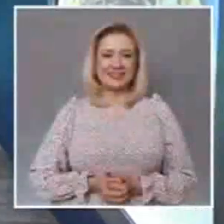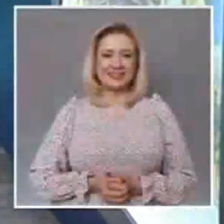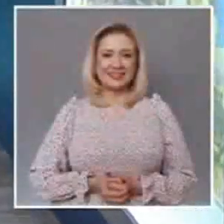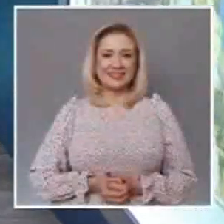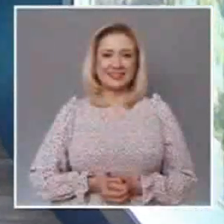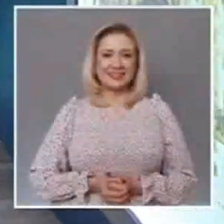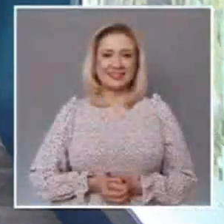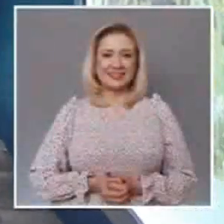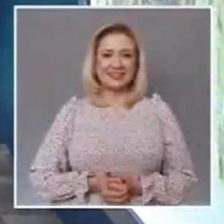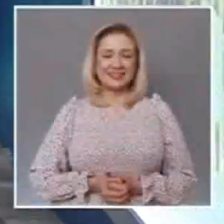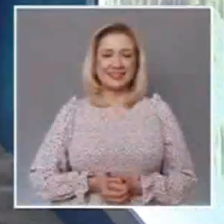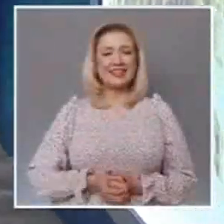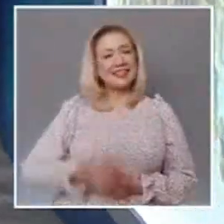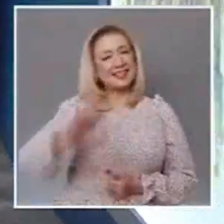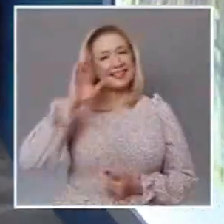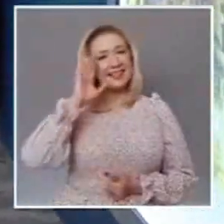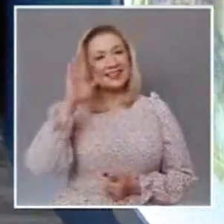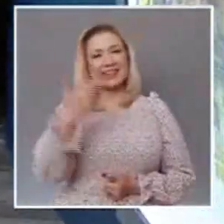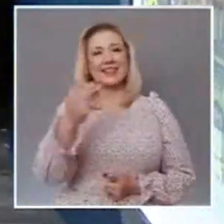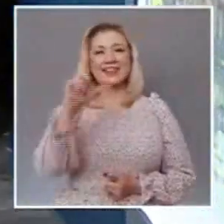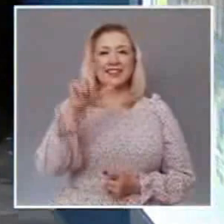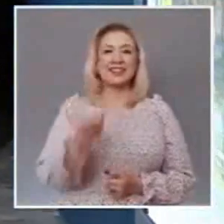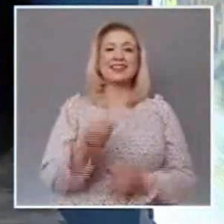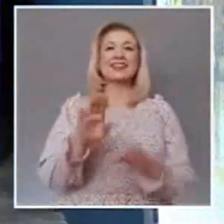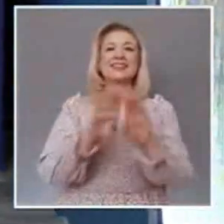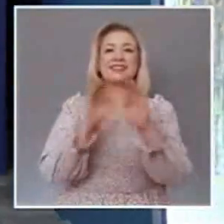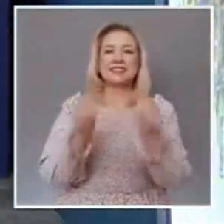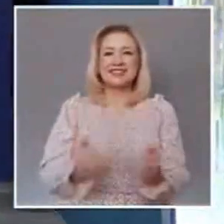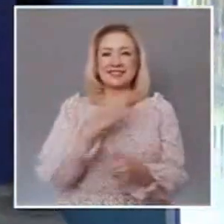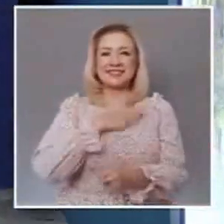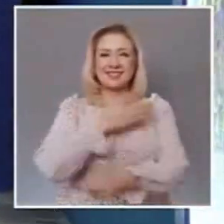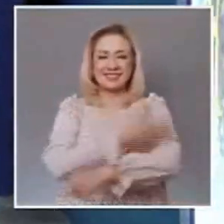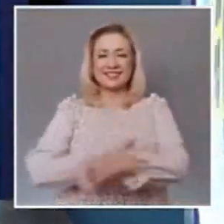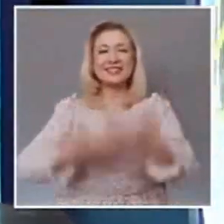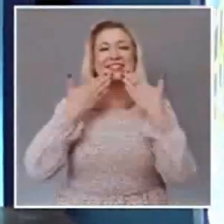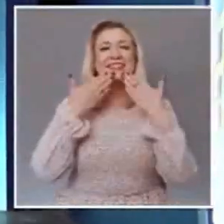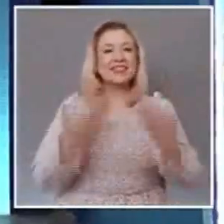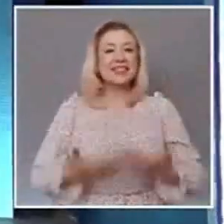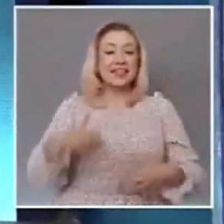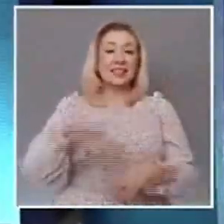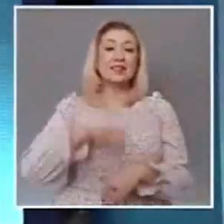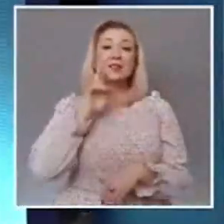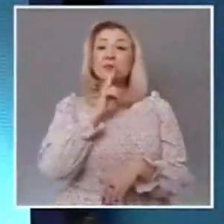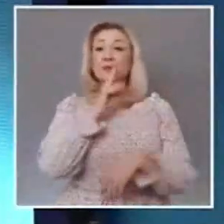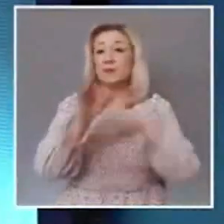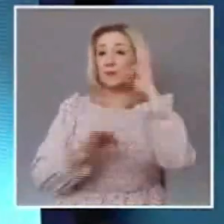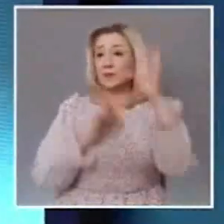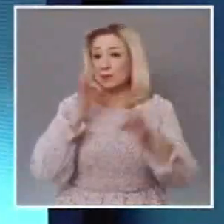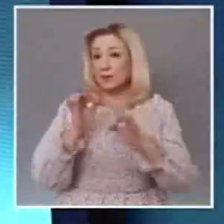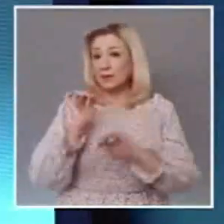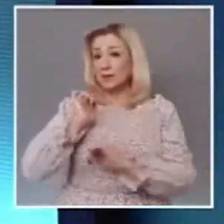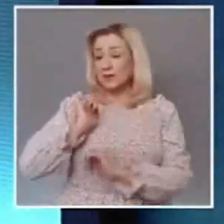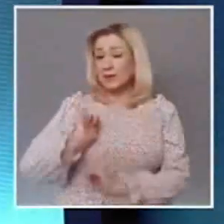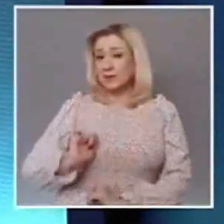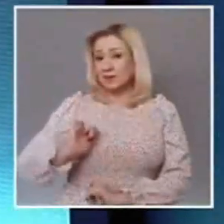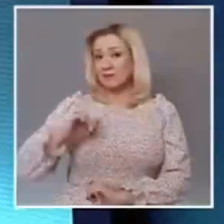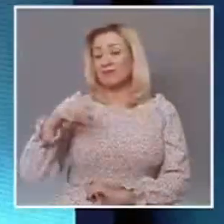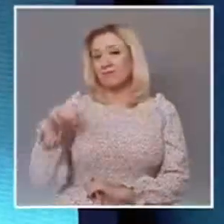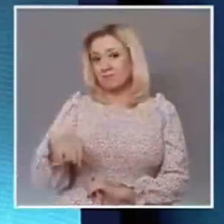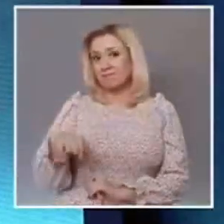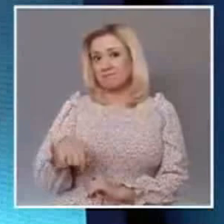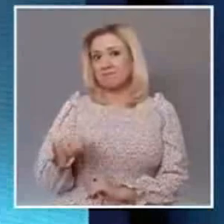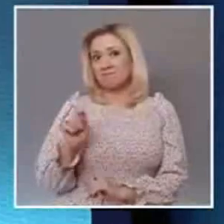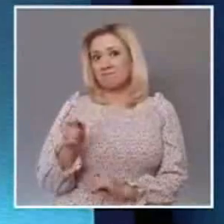Hola, ¿qué tal? Muy buenas tardes. Les damos a todos la más cordial bienvenida a este espacio de noticias corte informativo, hoy que es viernes 24 de noviembre